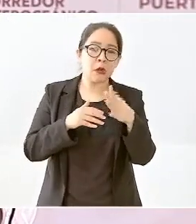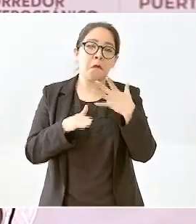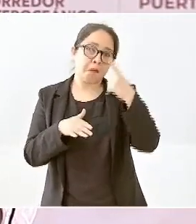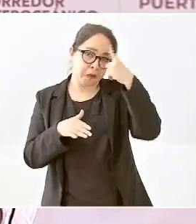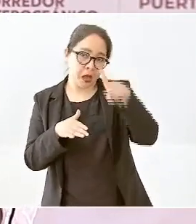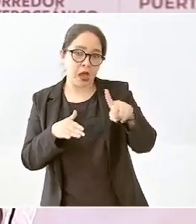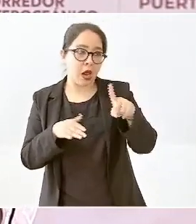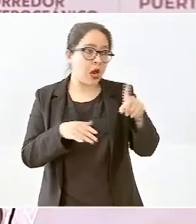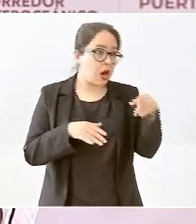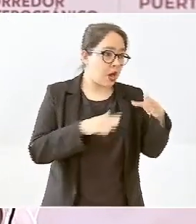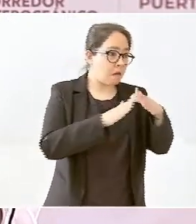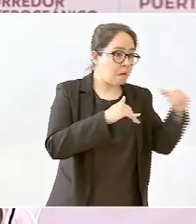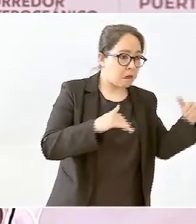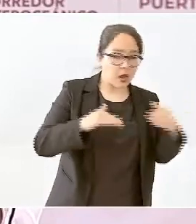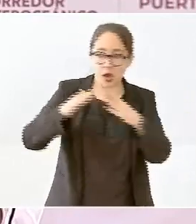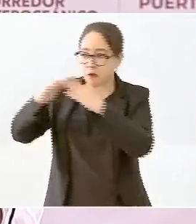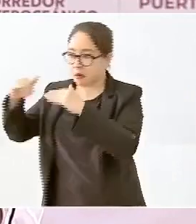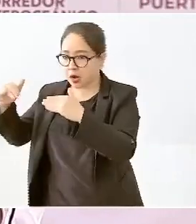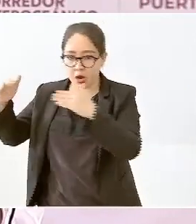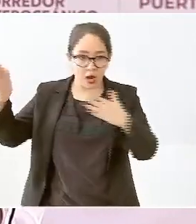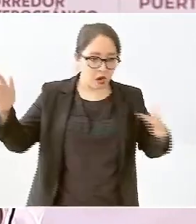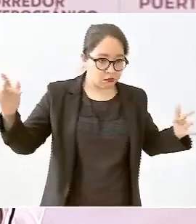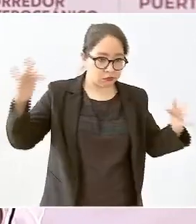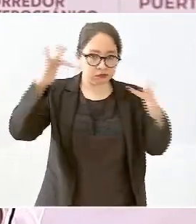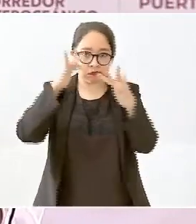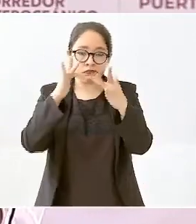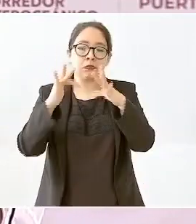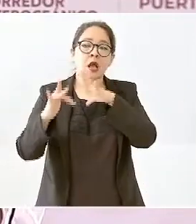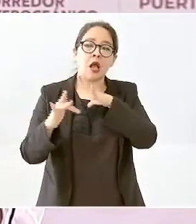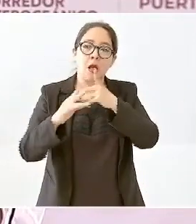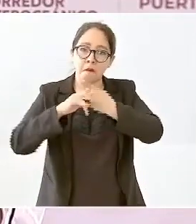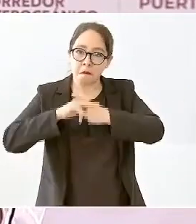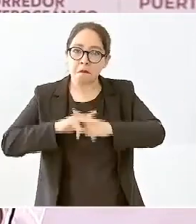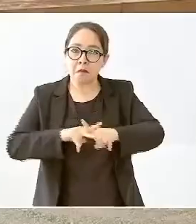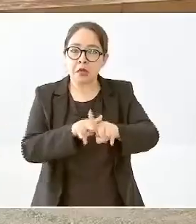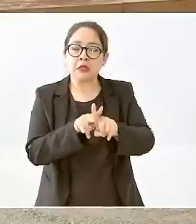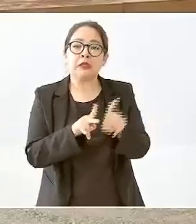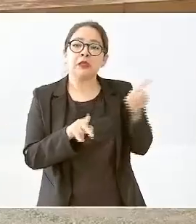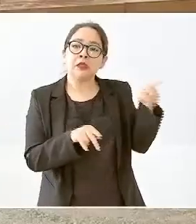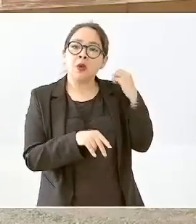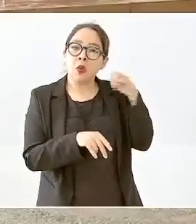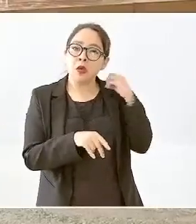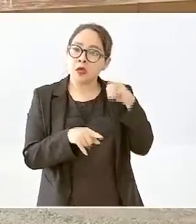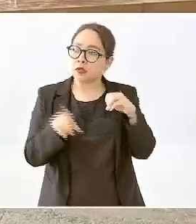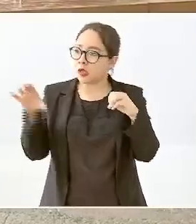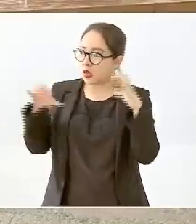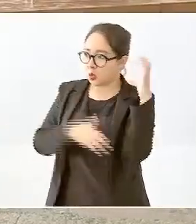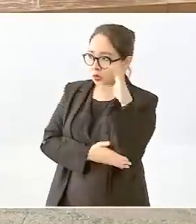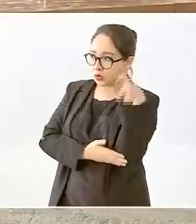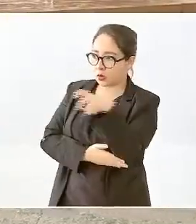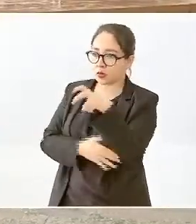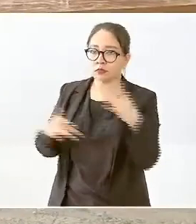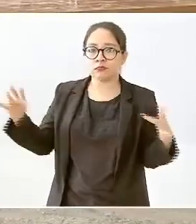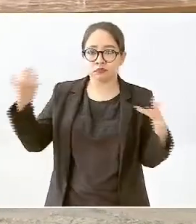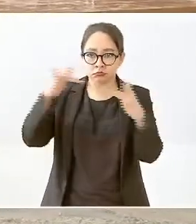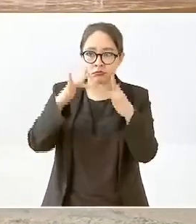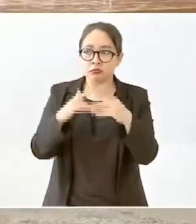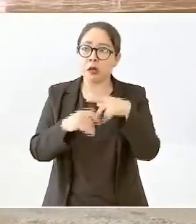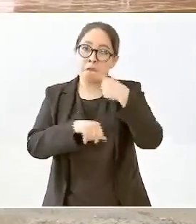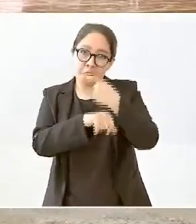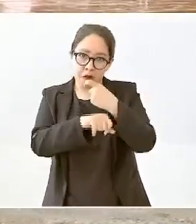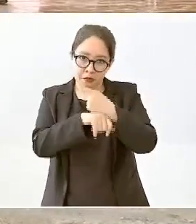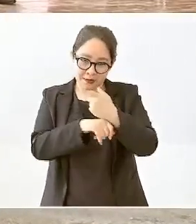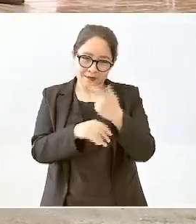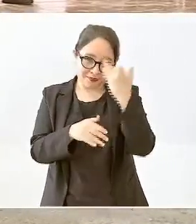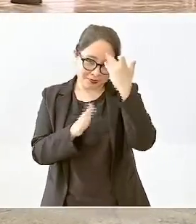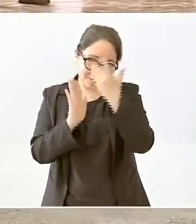a otro, y con ello el inicio de operaciones entre el puerto de Salina Cruz y Coatzacoalcos, en esta primera etapa del